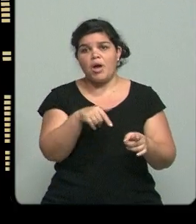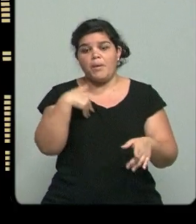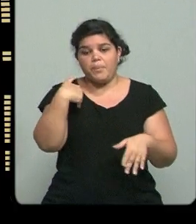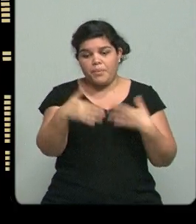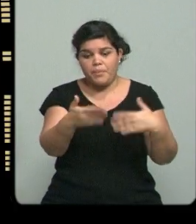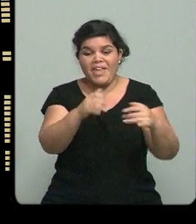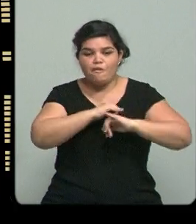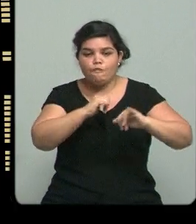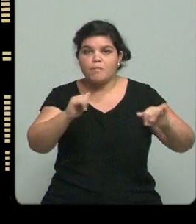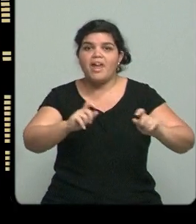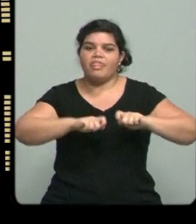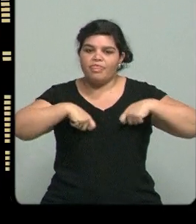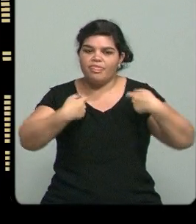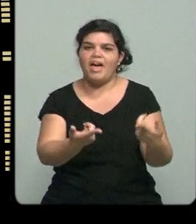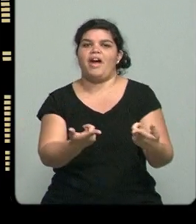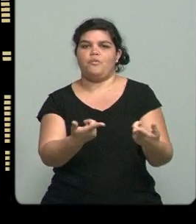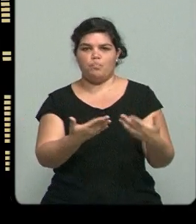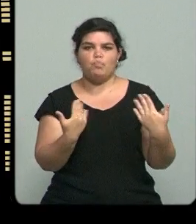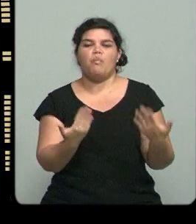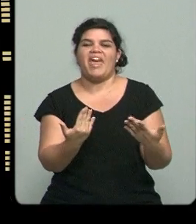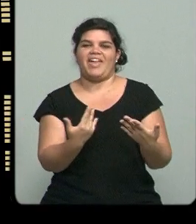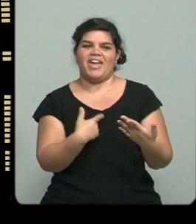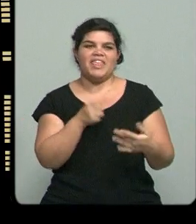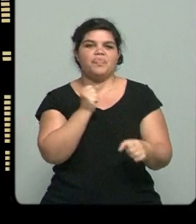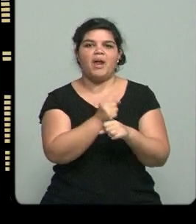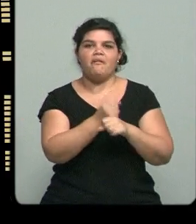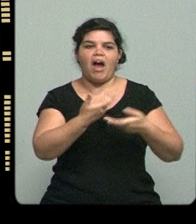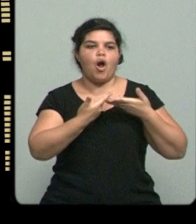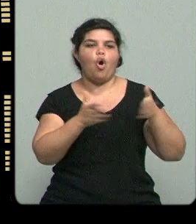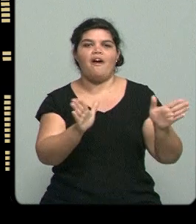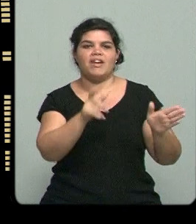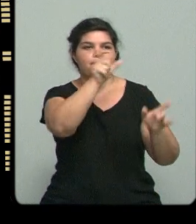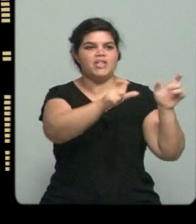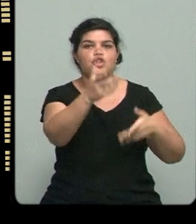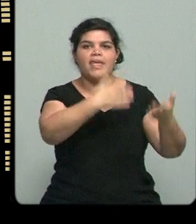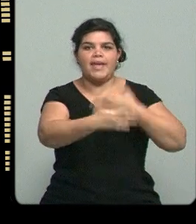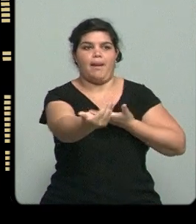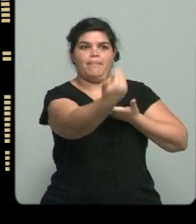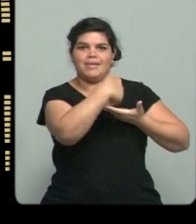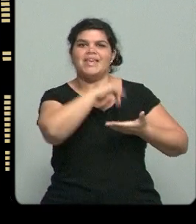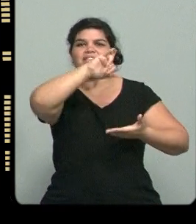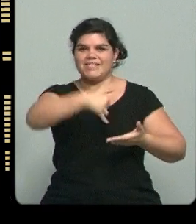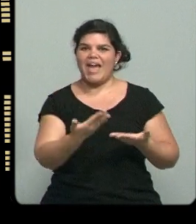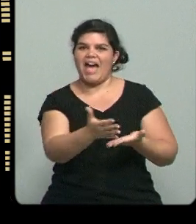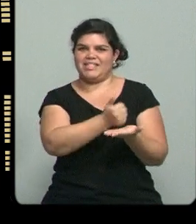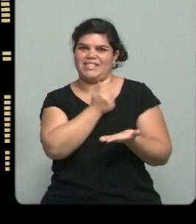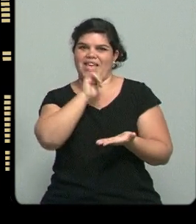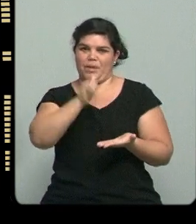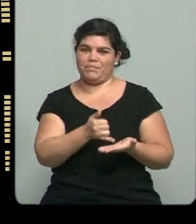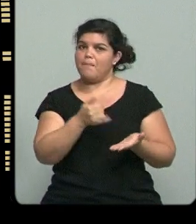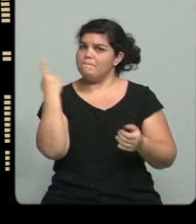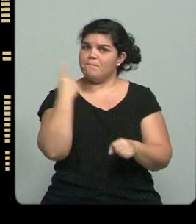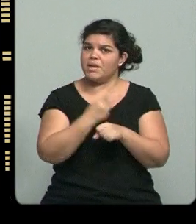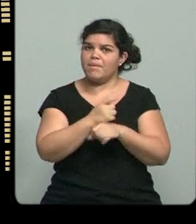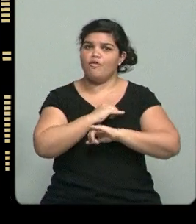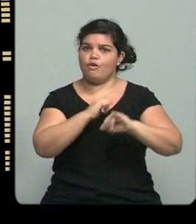en relación a animarse a emplear, por ejemplo, a personas con discapacidad. Y por ahí puede ser un poco de prejuicio,